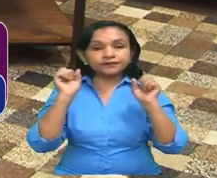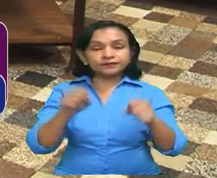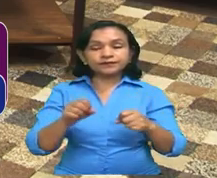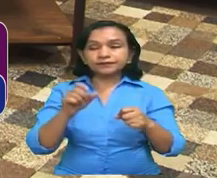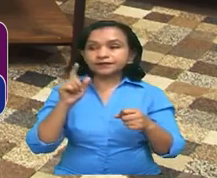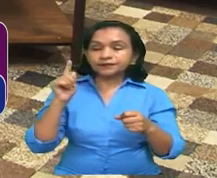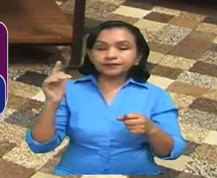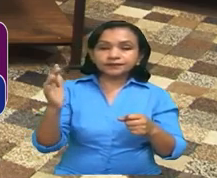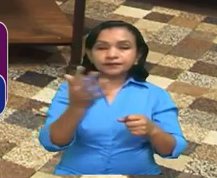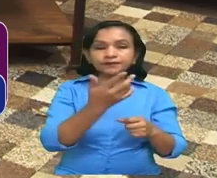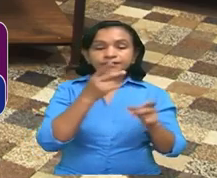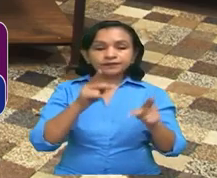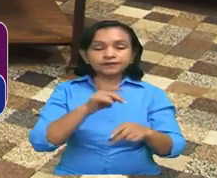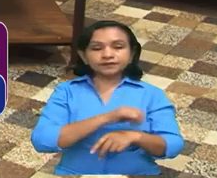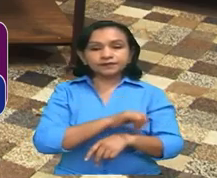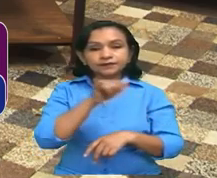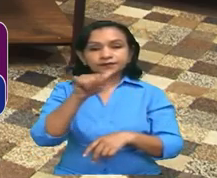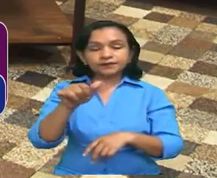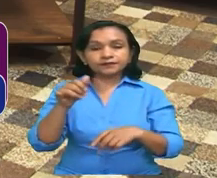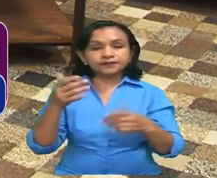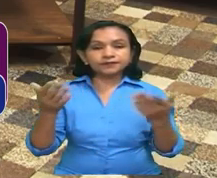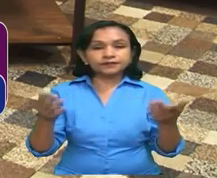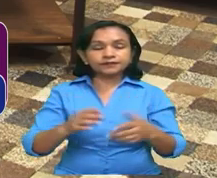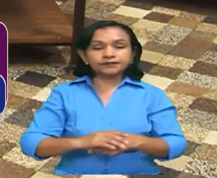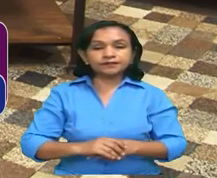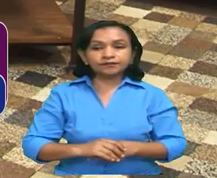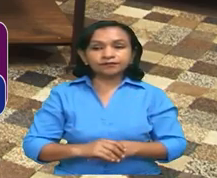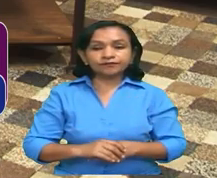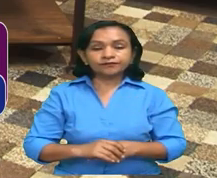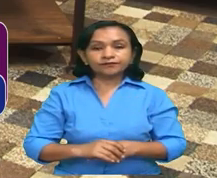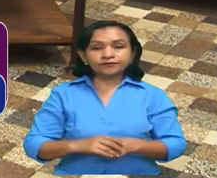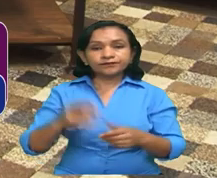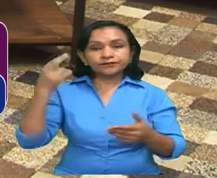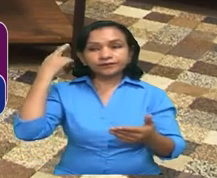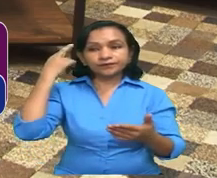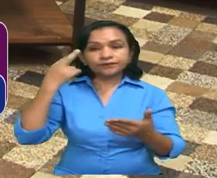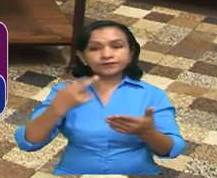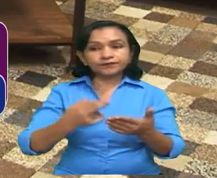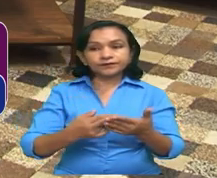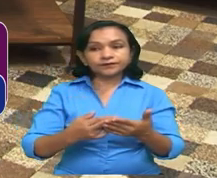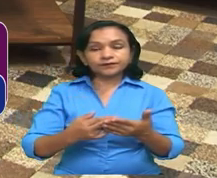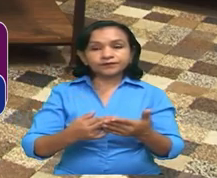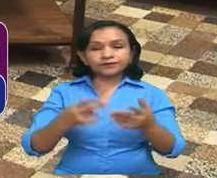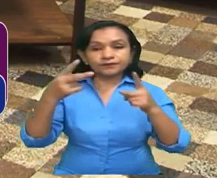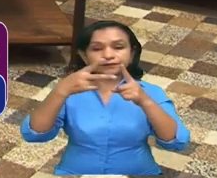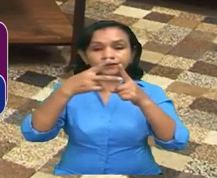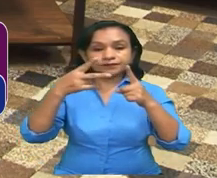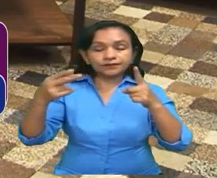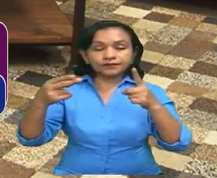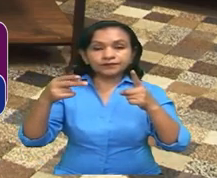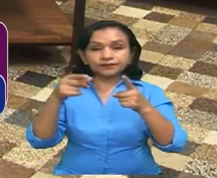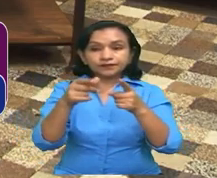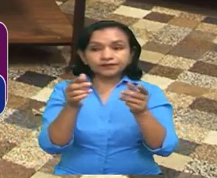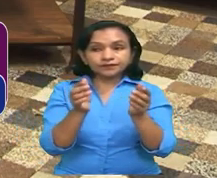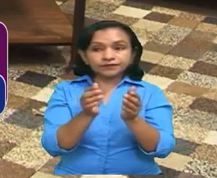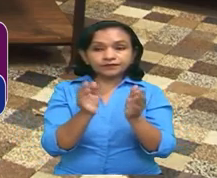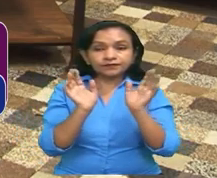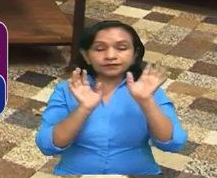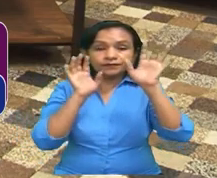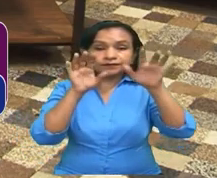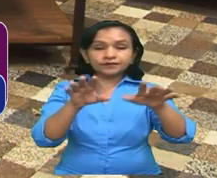esta posibilidad pues por la alianza que se está dando, porque ellos trabajan de manera articulada con la operadora de Cuba, y